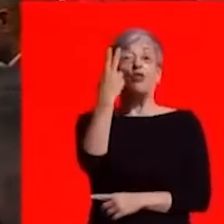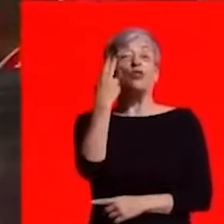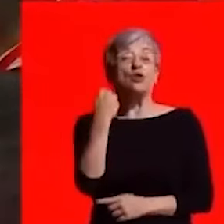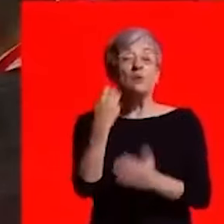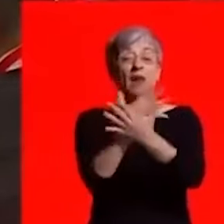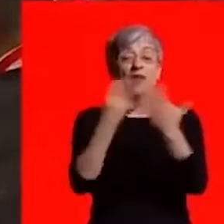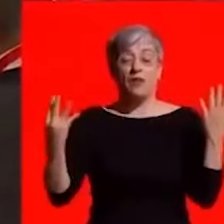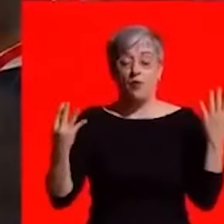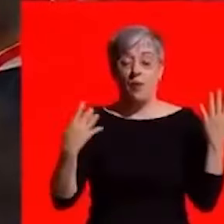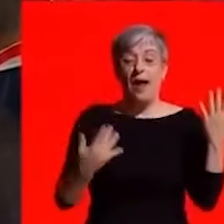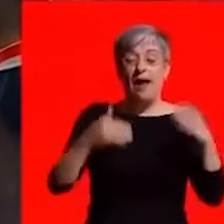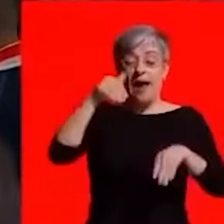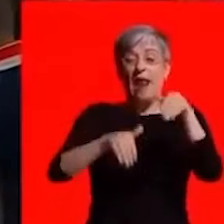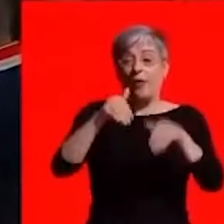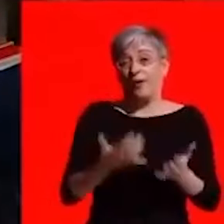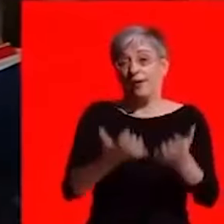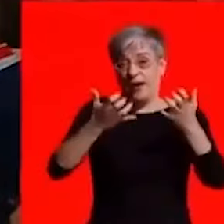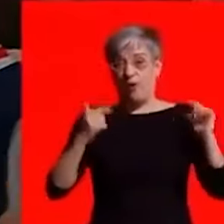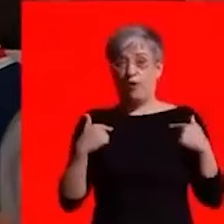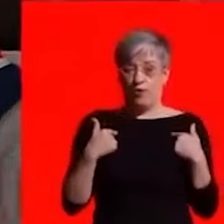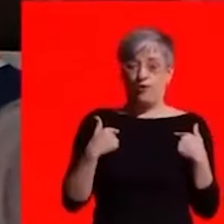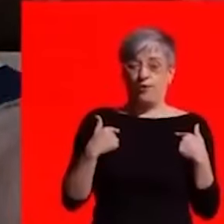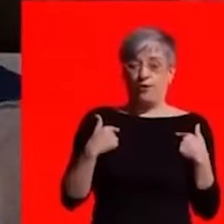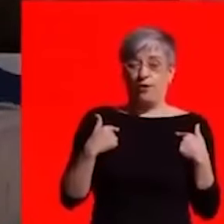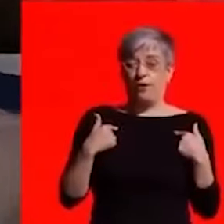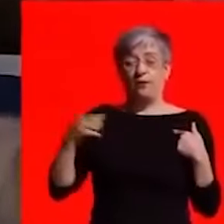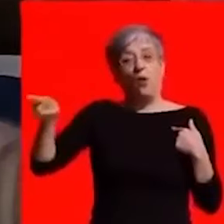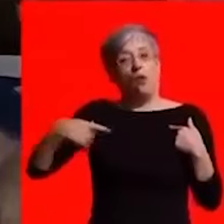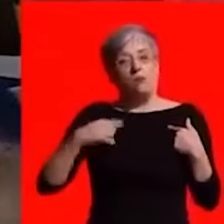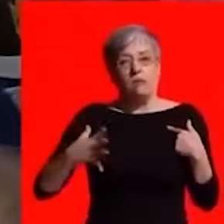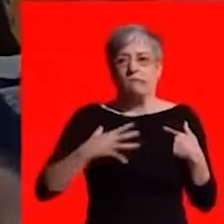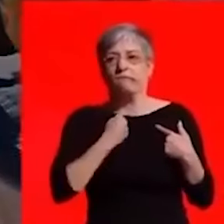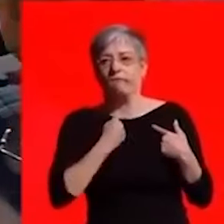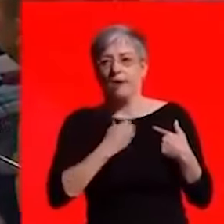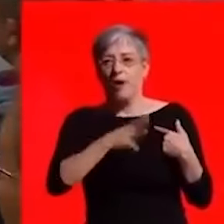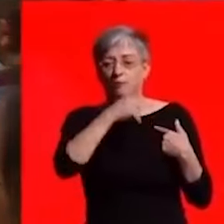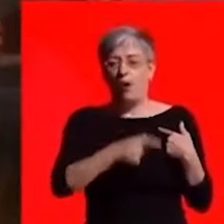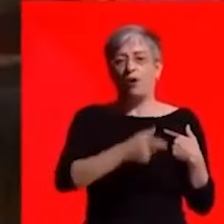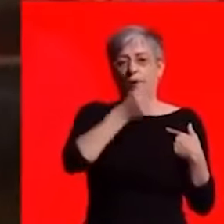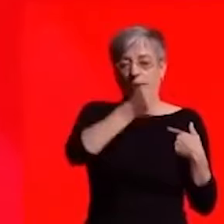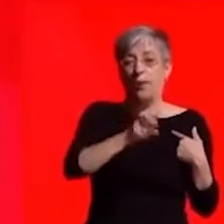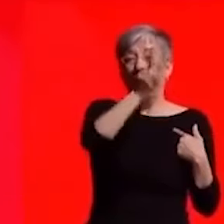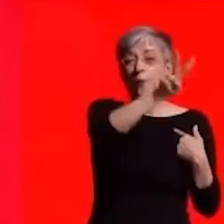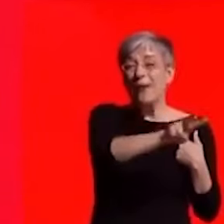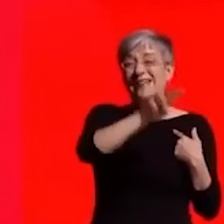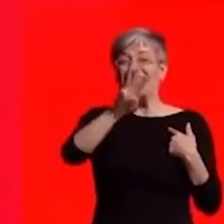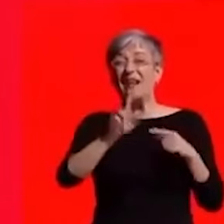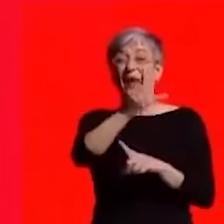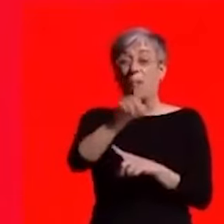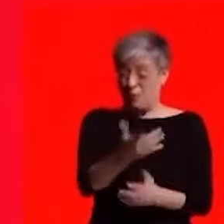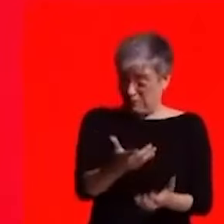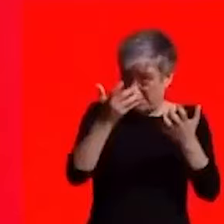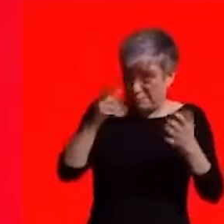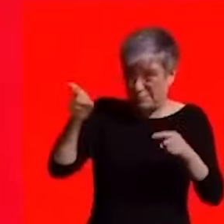2019. Ni, por supuesto, perdonan, menudo disgusto se llevaron, la victoria del partido el pasado 23 de julio.